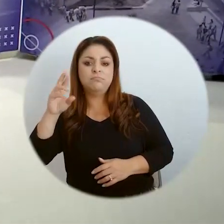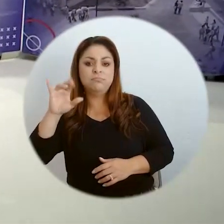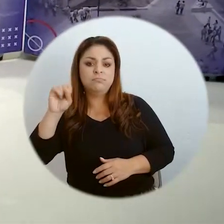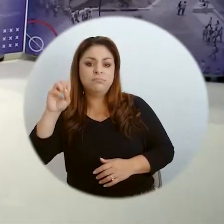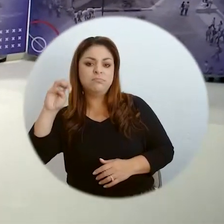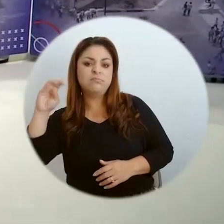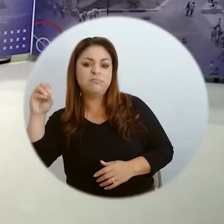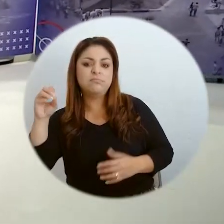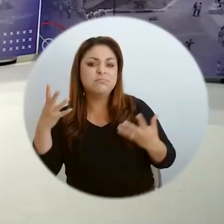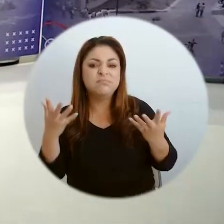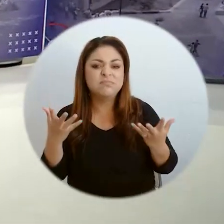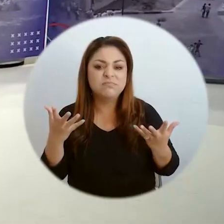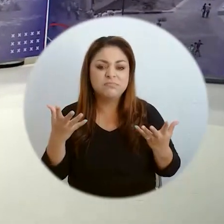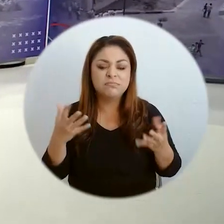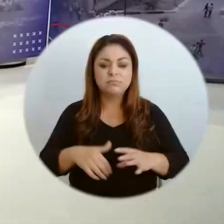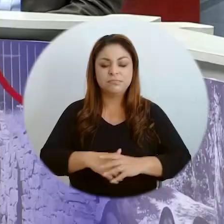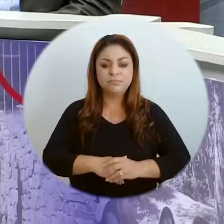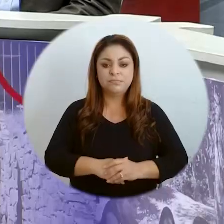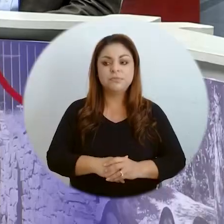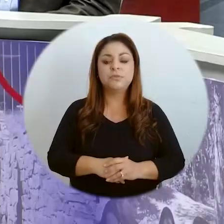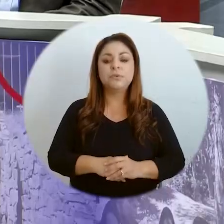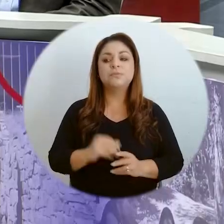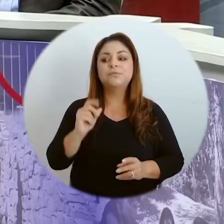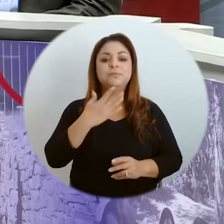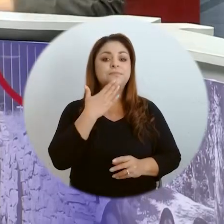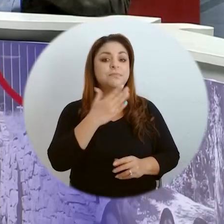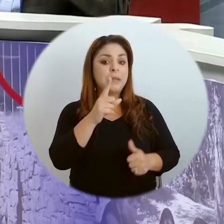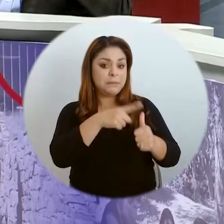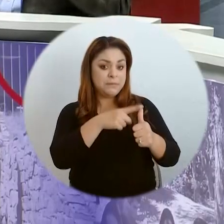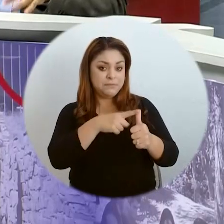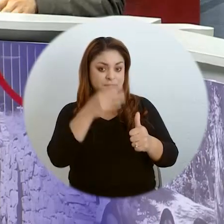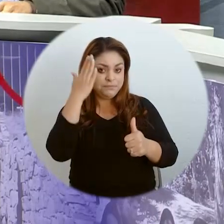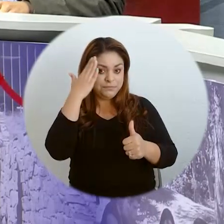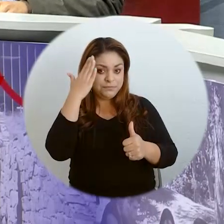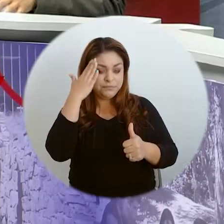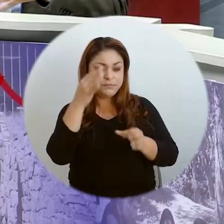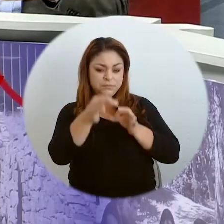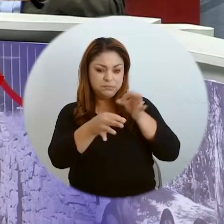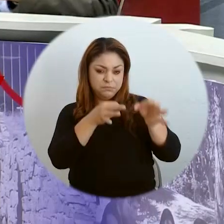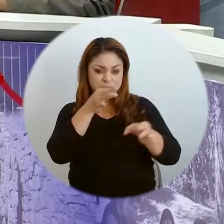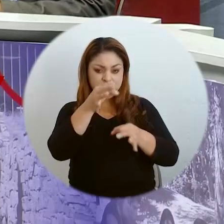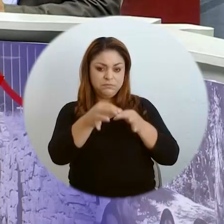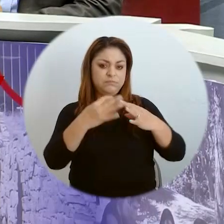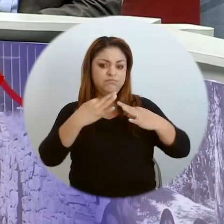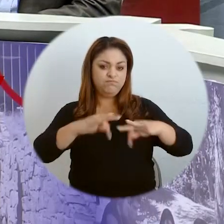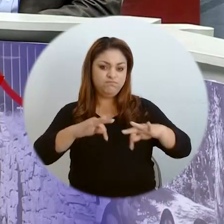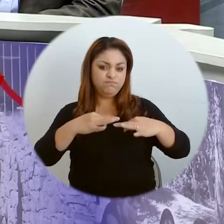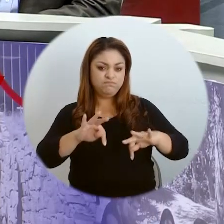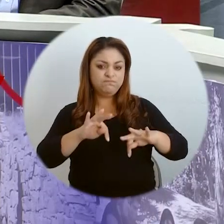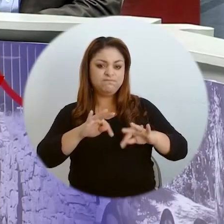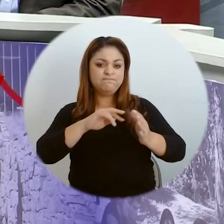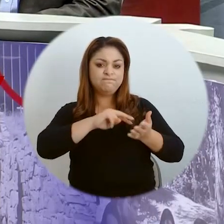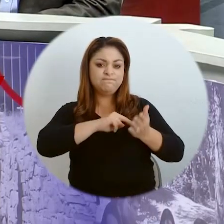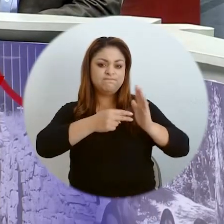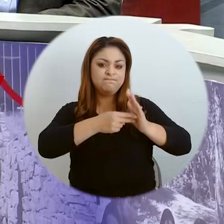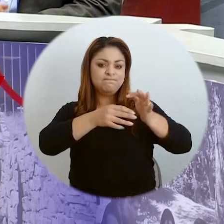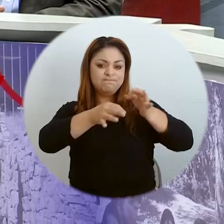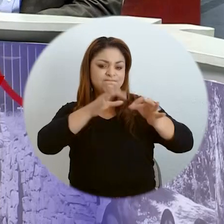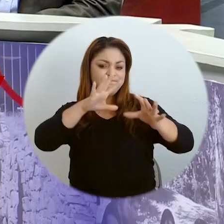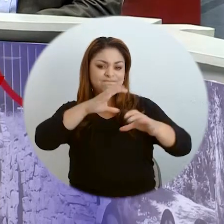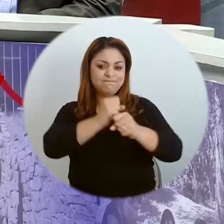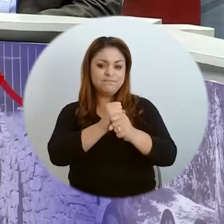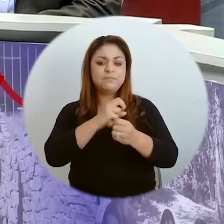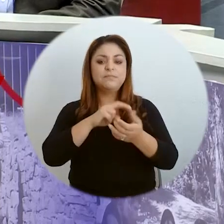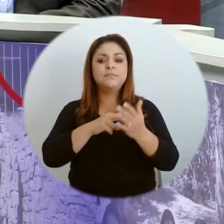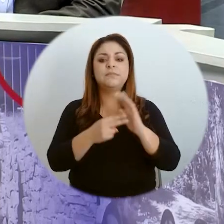Gracias. Quizás lo primero que habría que decir, ¿verdad?, en este ejercicio de tratar de definir qué es, de una manera sintética podría